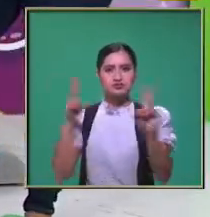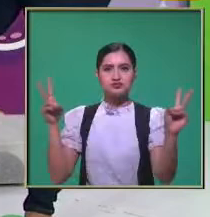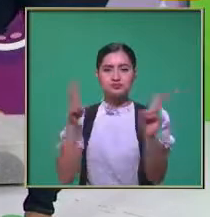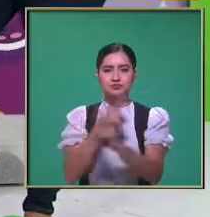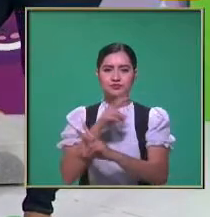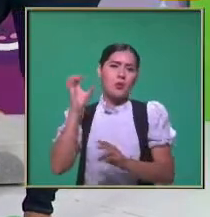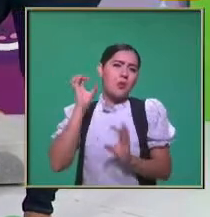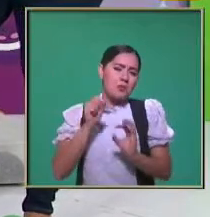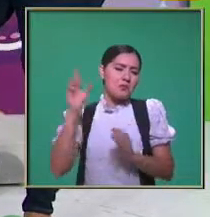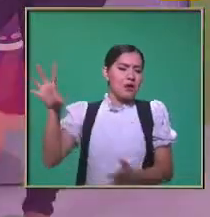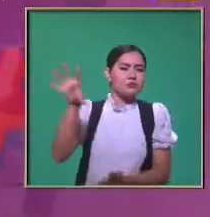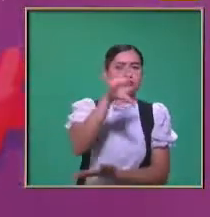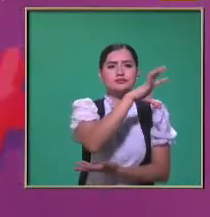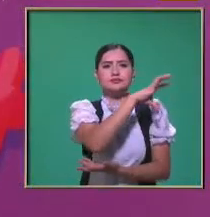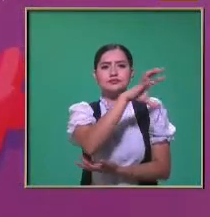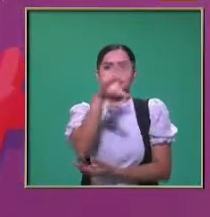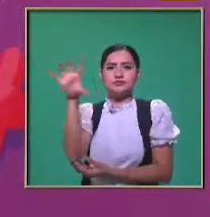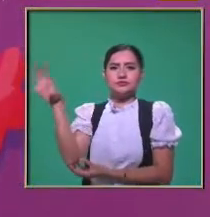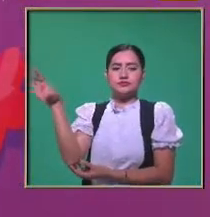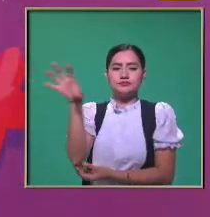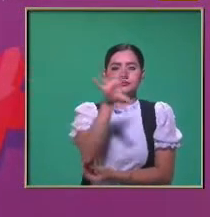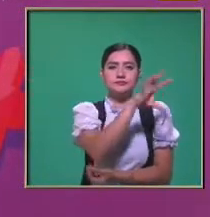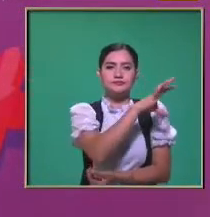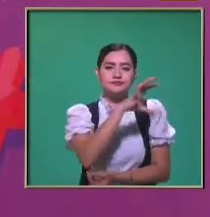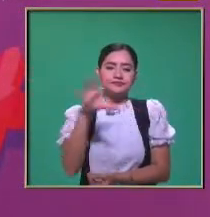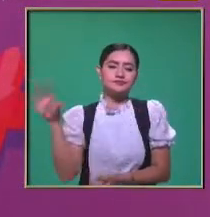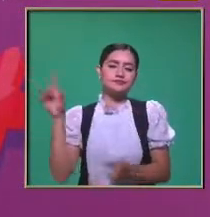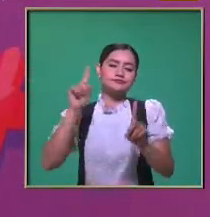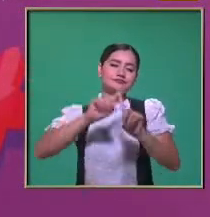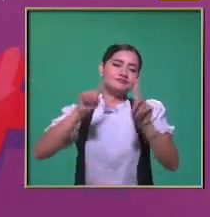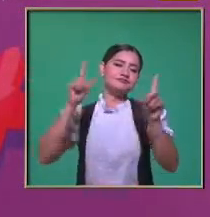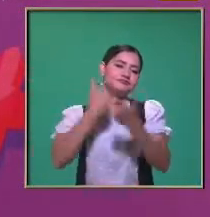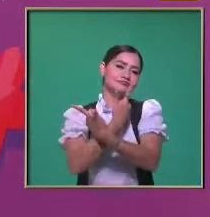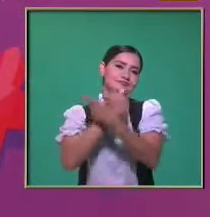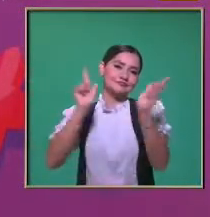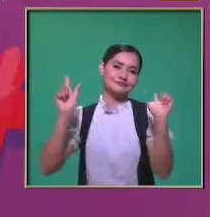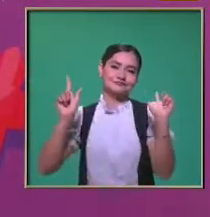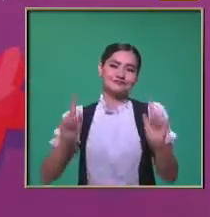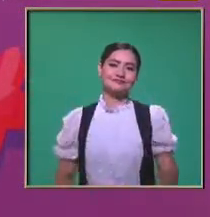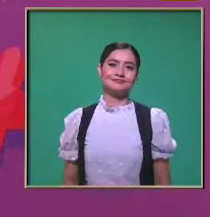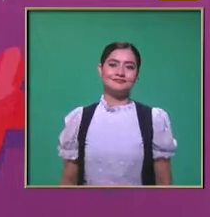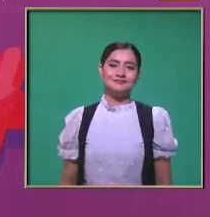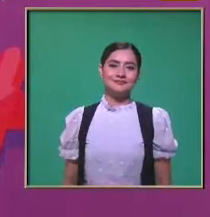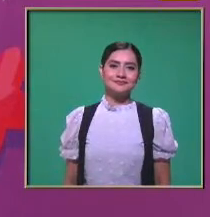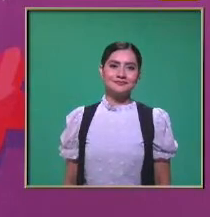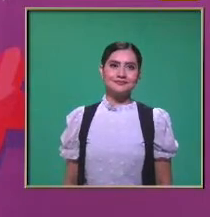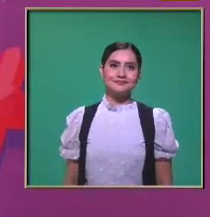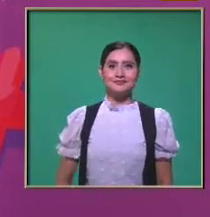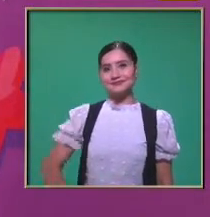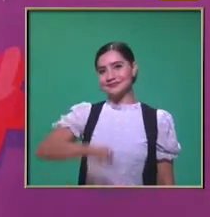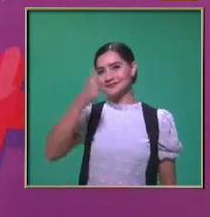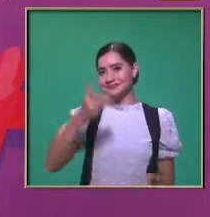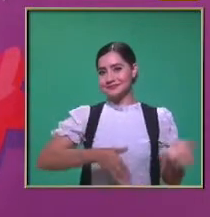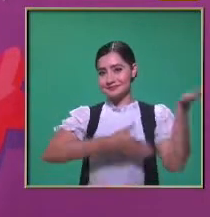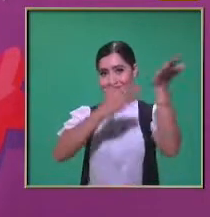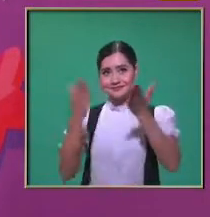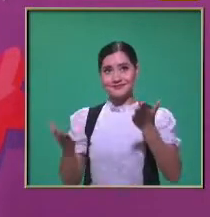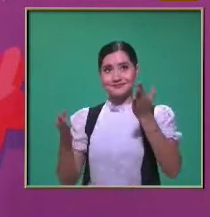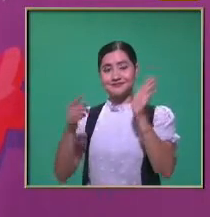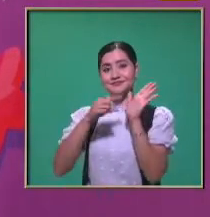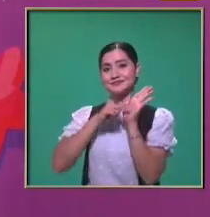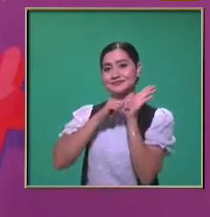nosotros hacemos con cuando soplamos o con un ventilador. Pero también traemos otra actividad,